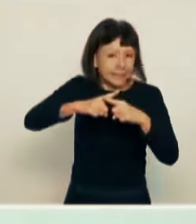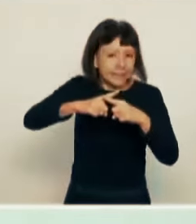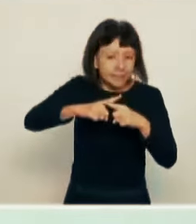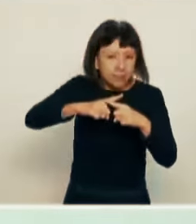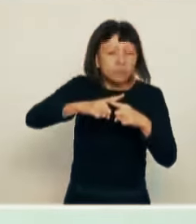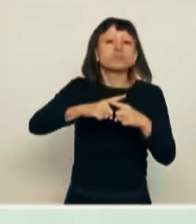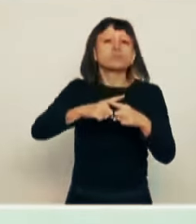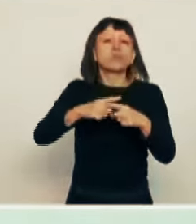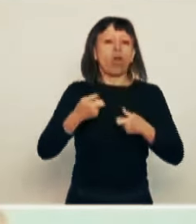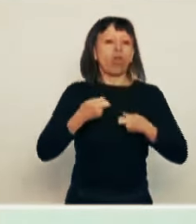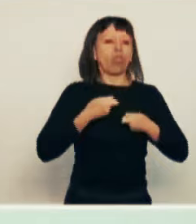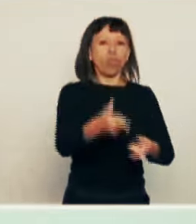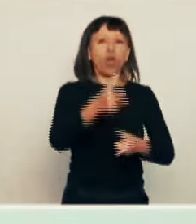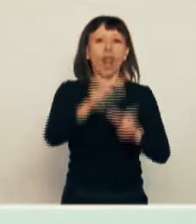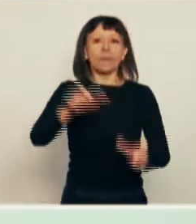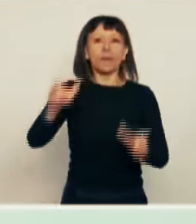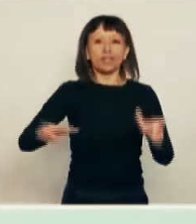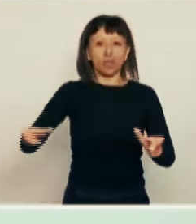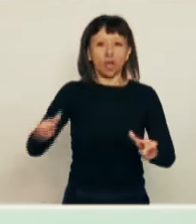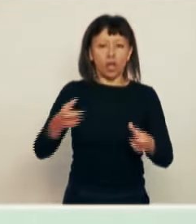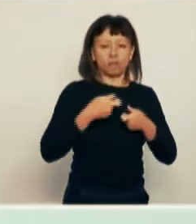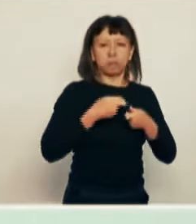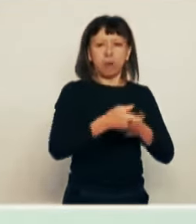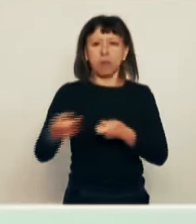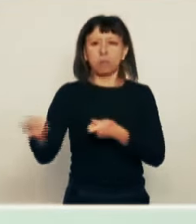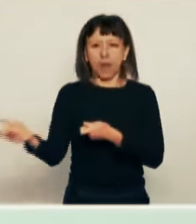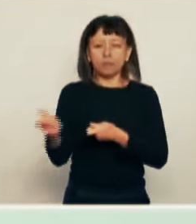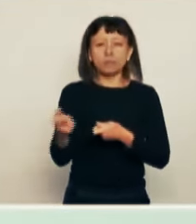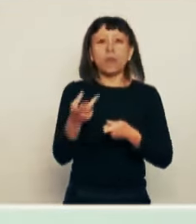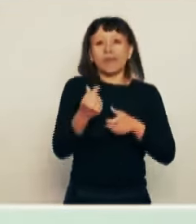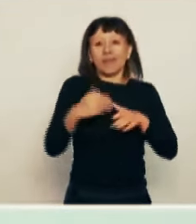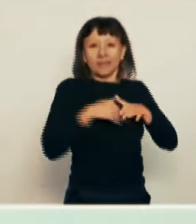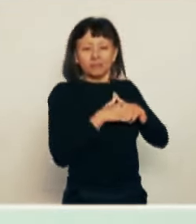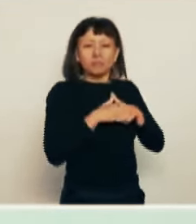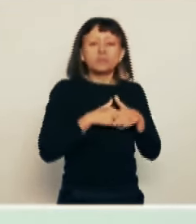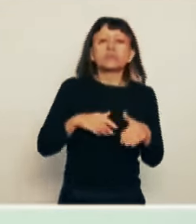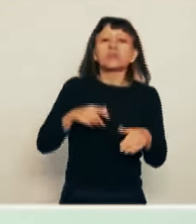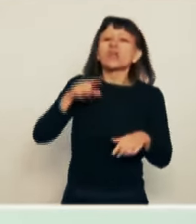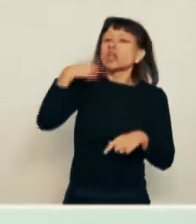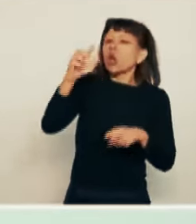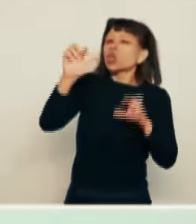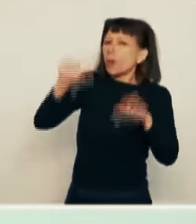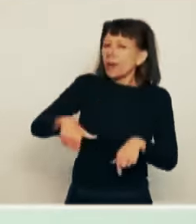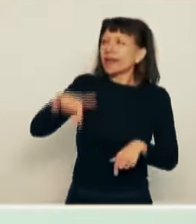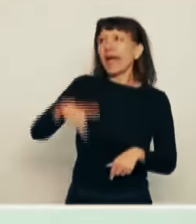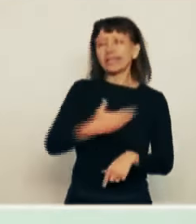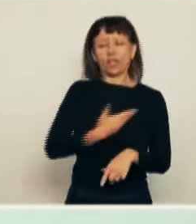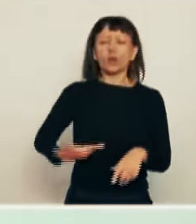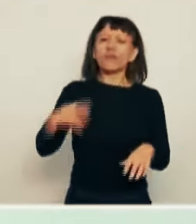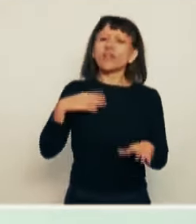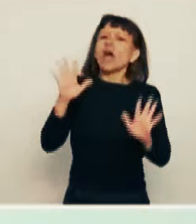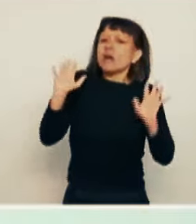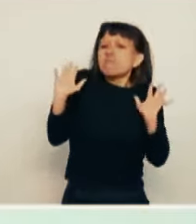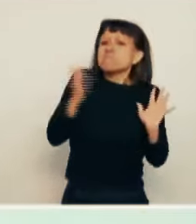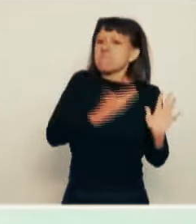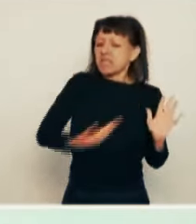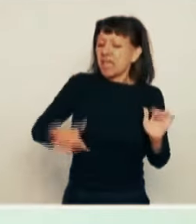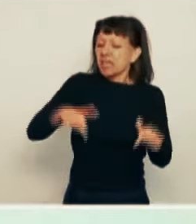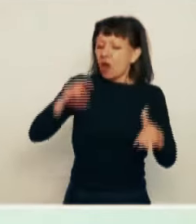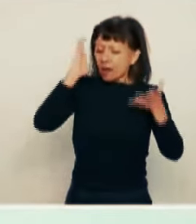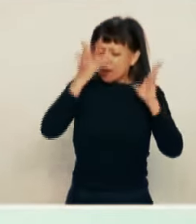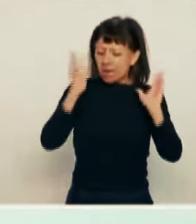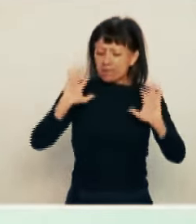hasta ahora, y hubo un plan que es lo que le falta a este gobierno, por más que el presidente se enoje y haga caritas